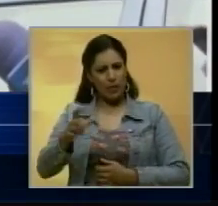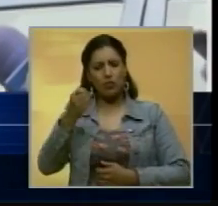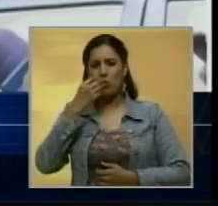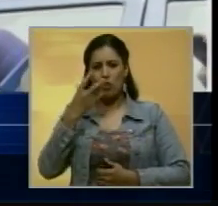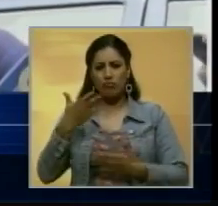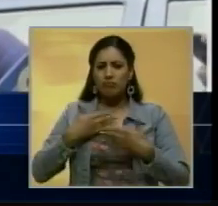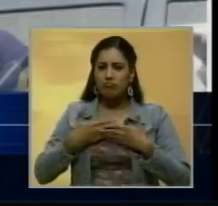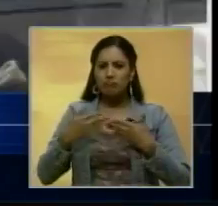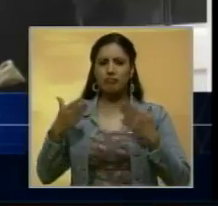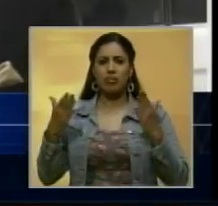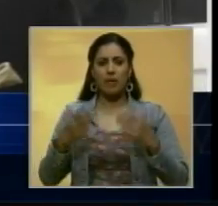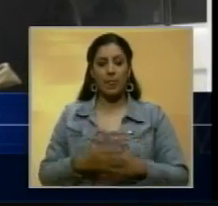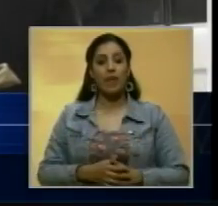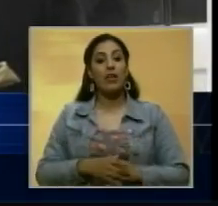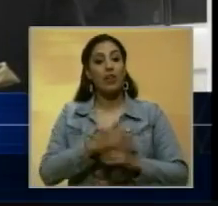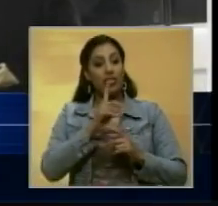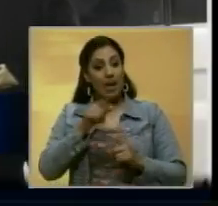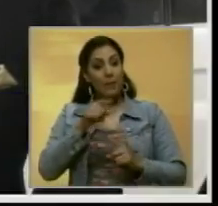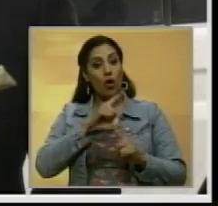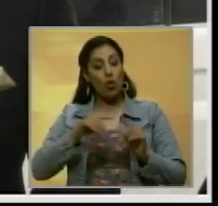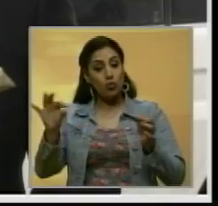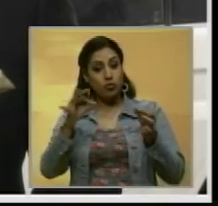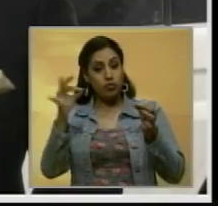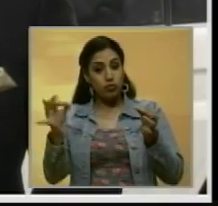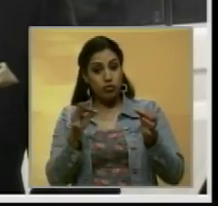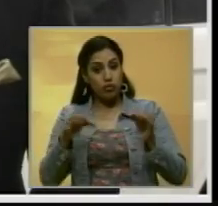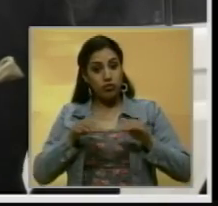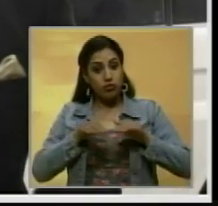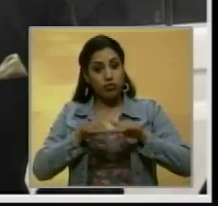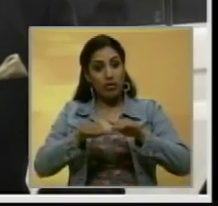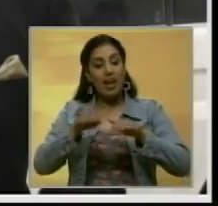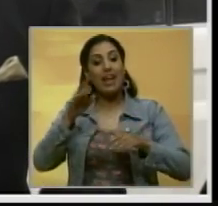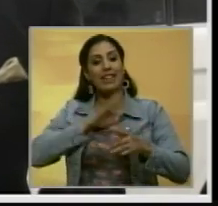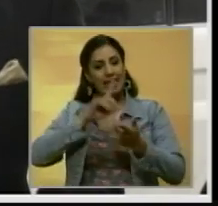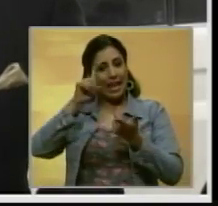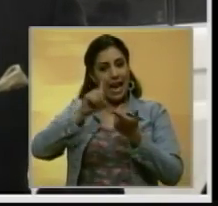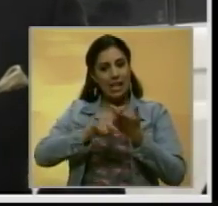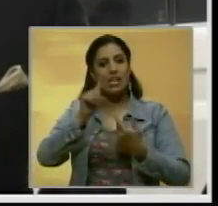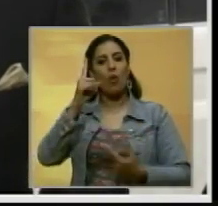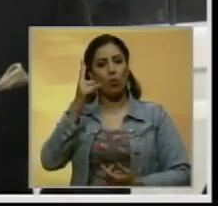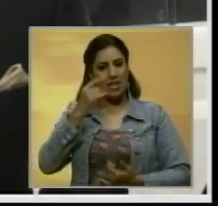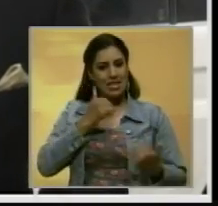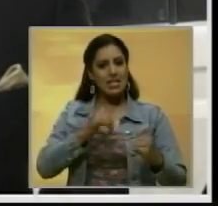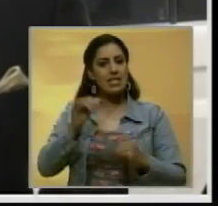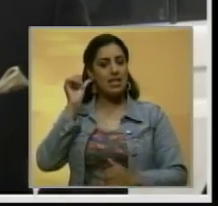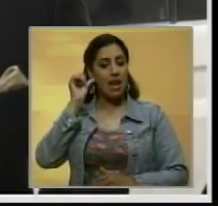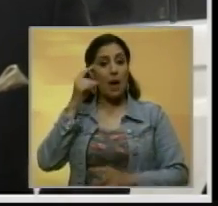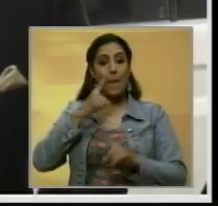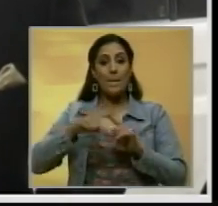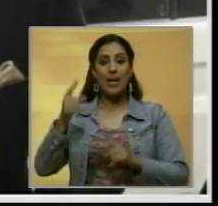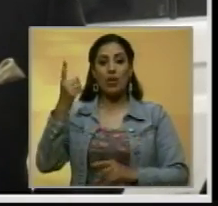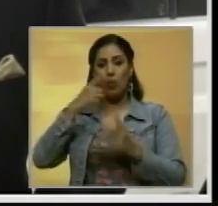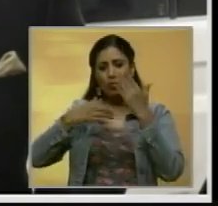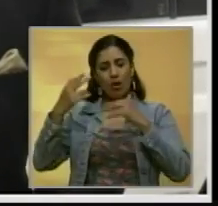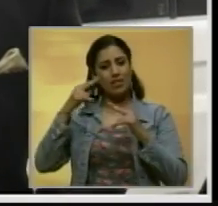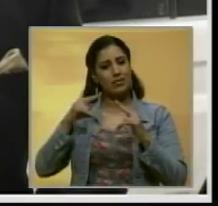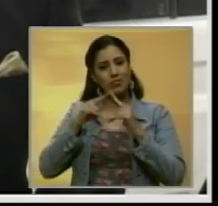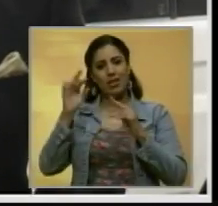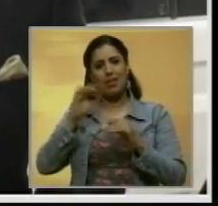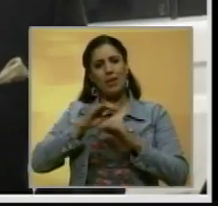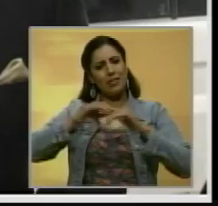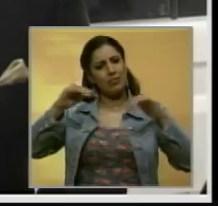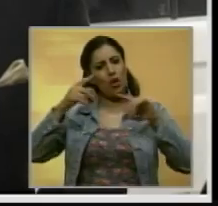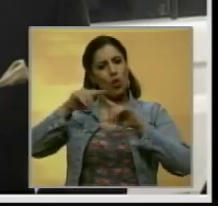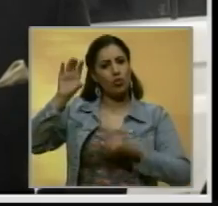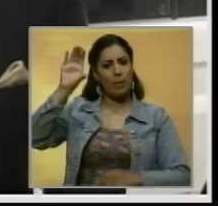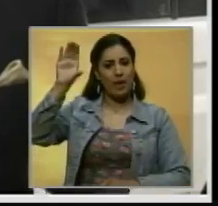Muy colaborador. Se conoció también que el sastre Diego Montenegro era casado y tenía una hija, pero desde hace varios años vivían fuera